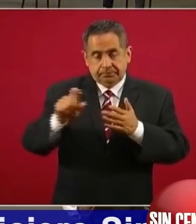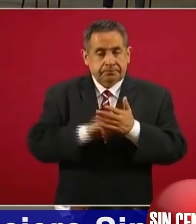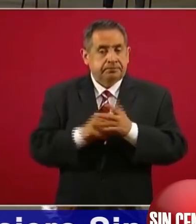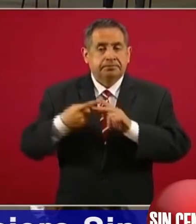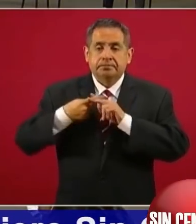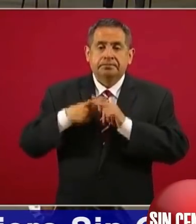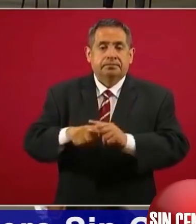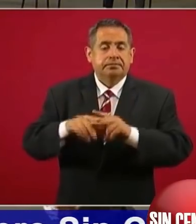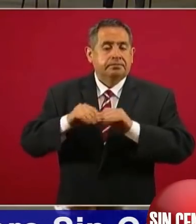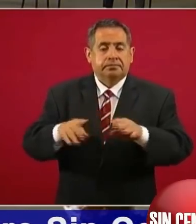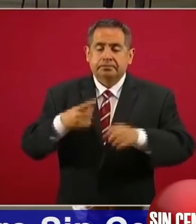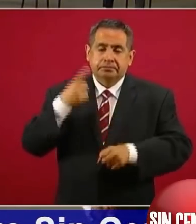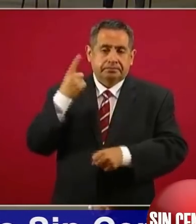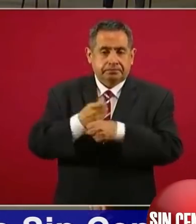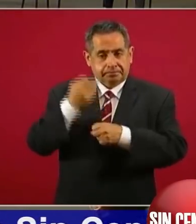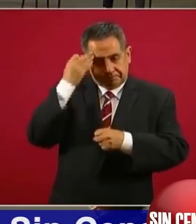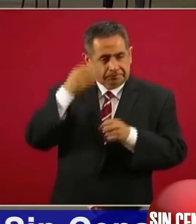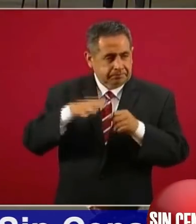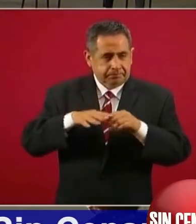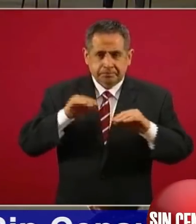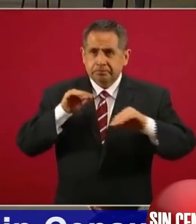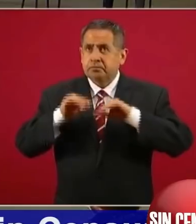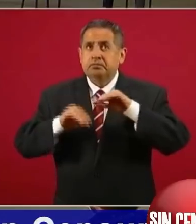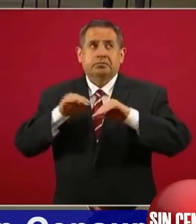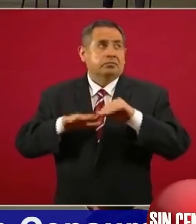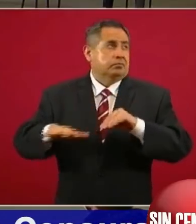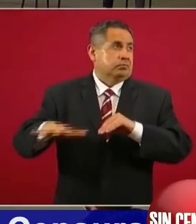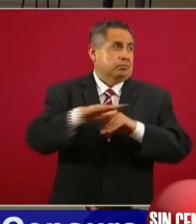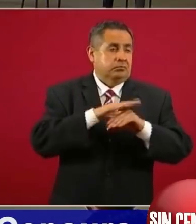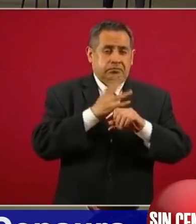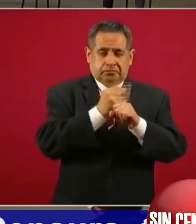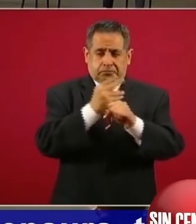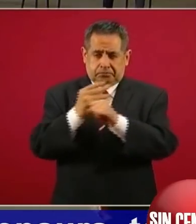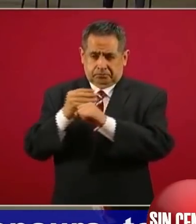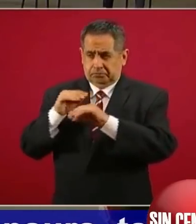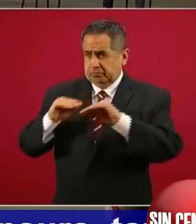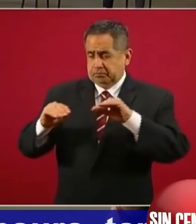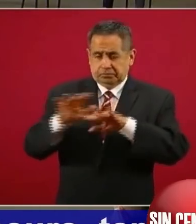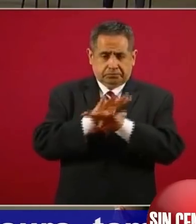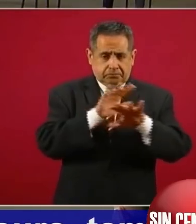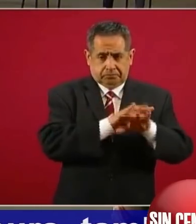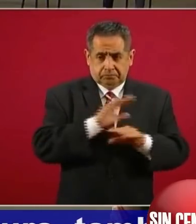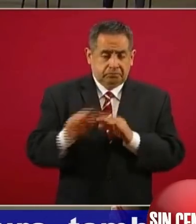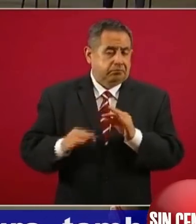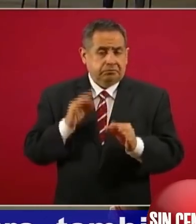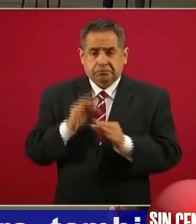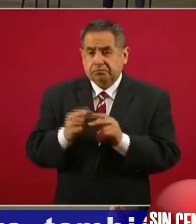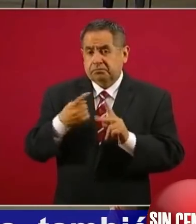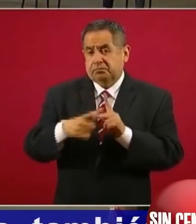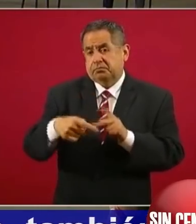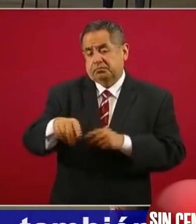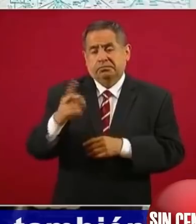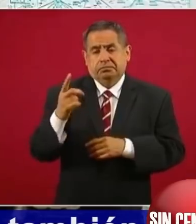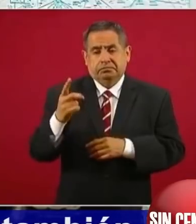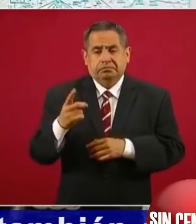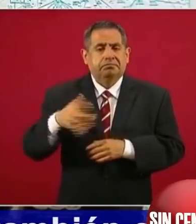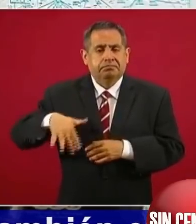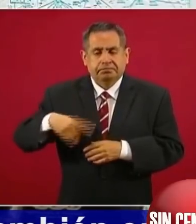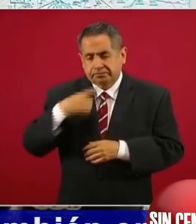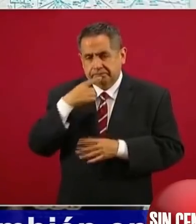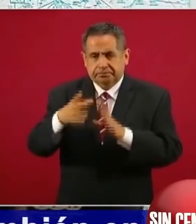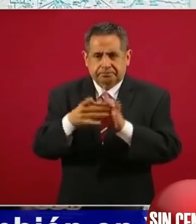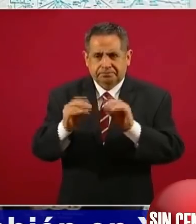en operación esta primera fase del rediseño del espacio aéreo mexicano. Está, como les digo, como se los he informado a